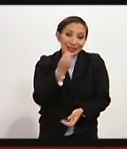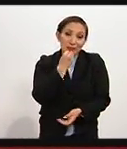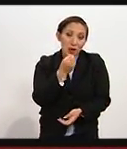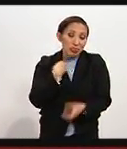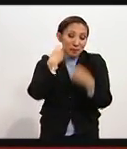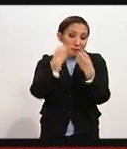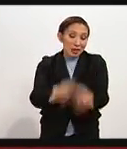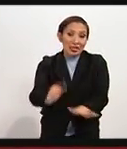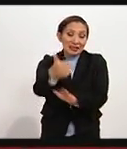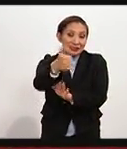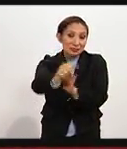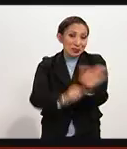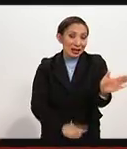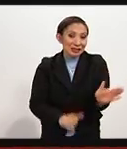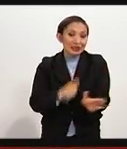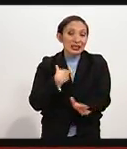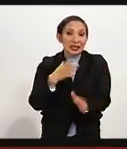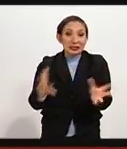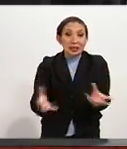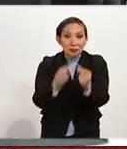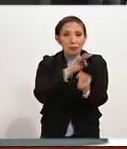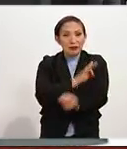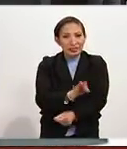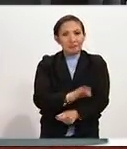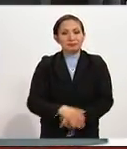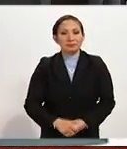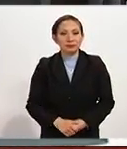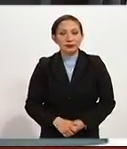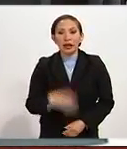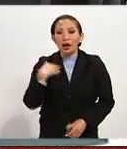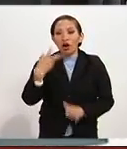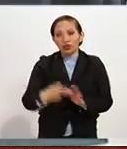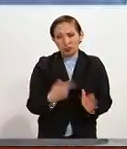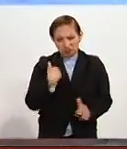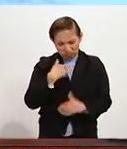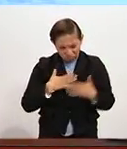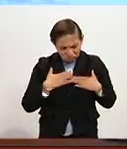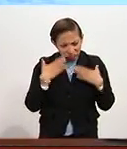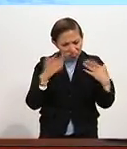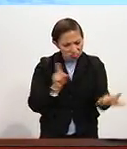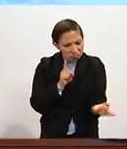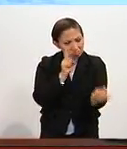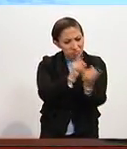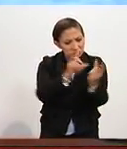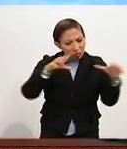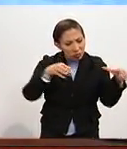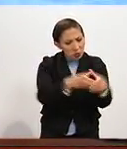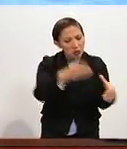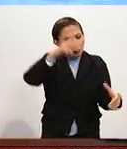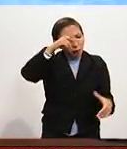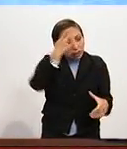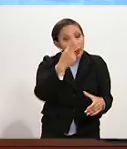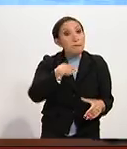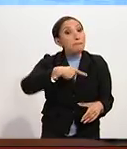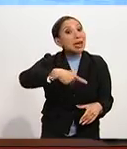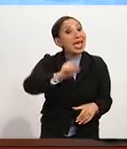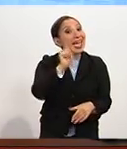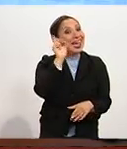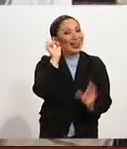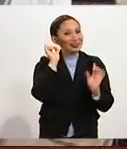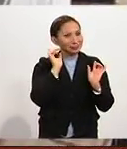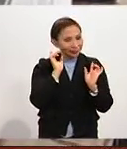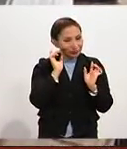que perder el semestre y lo podamos salvar. Reiteró su disposición a un encuentro con la comunidad politécnica, siempre y cuando,